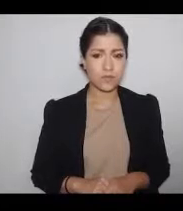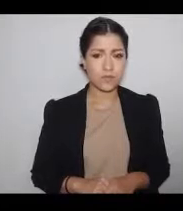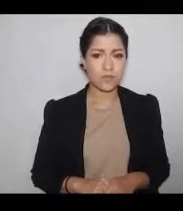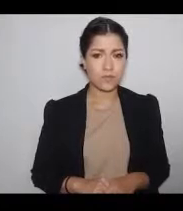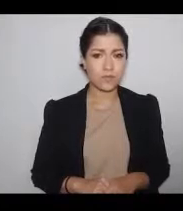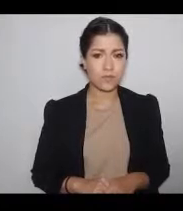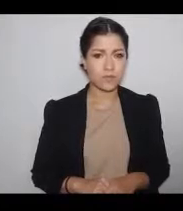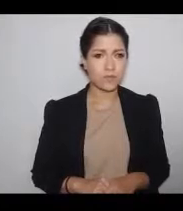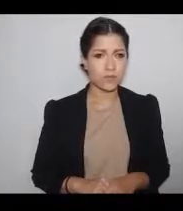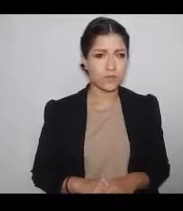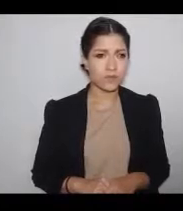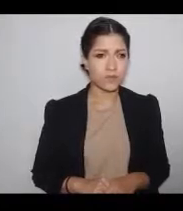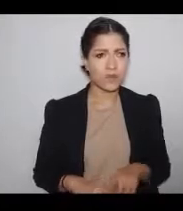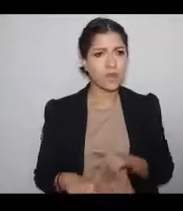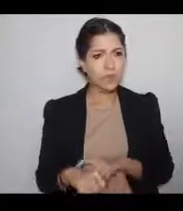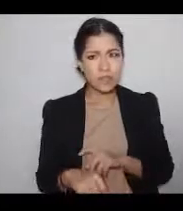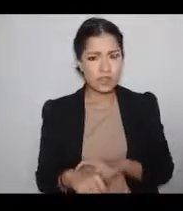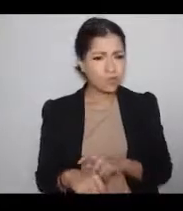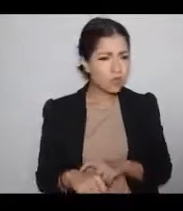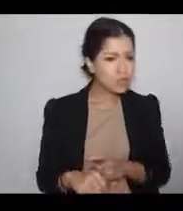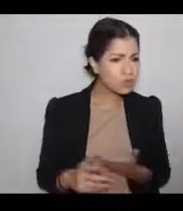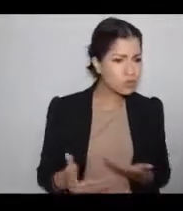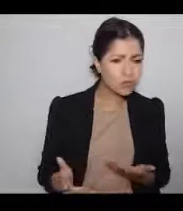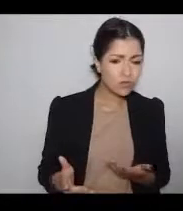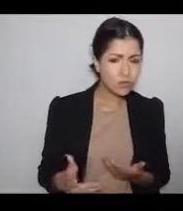¿Otro reloj?